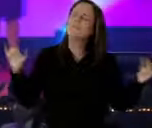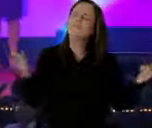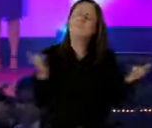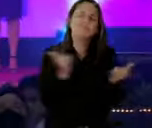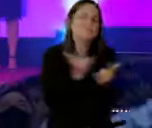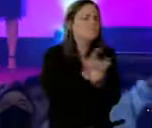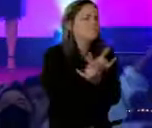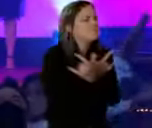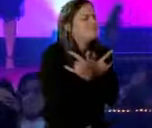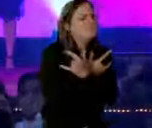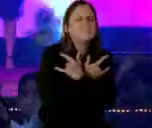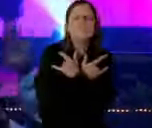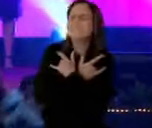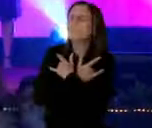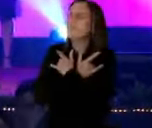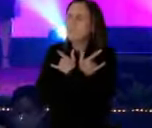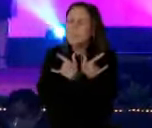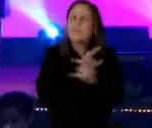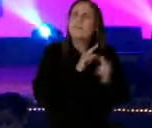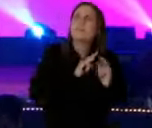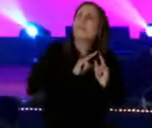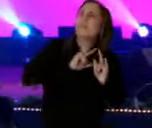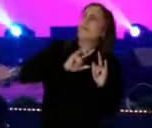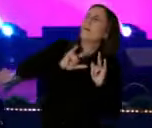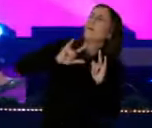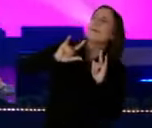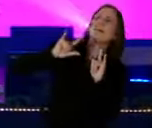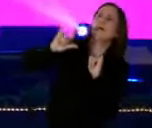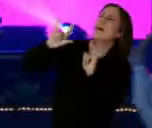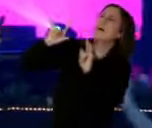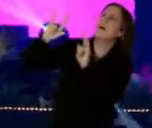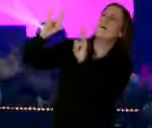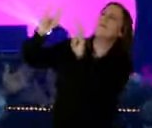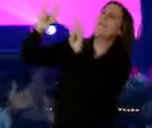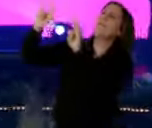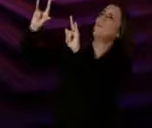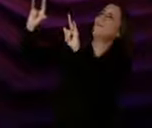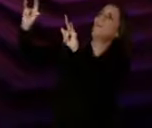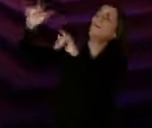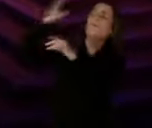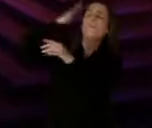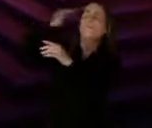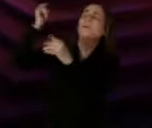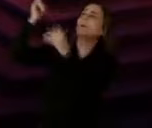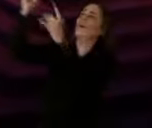Grande es este amor y te amo.